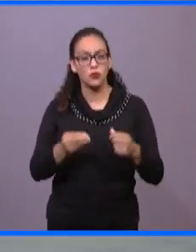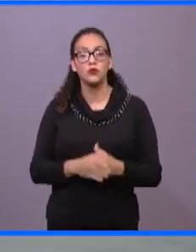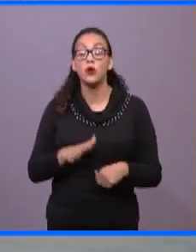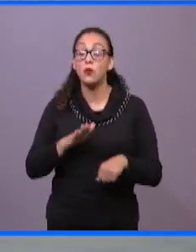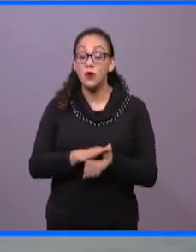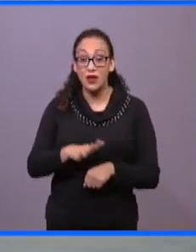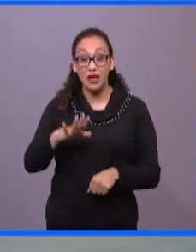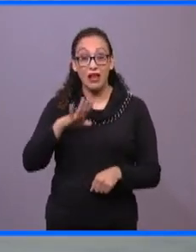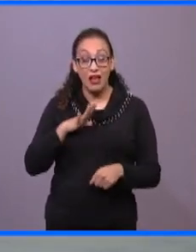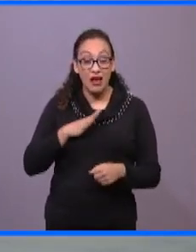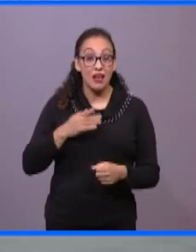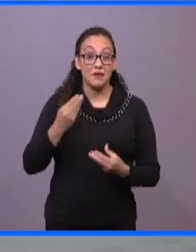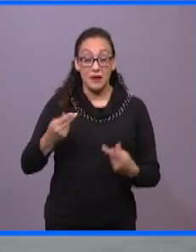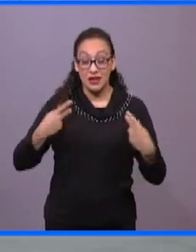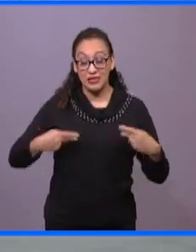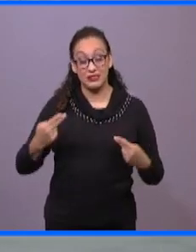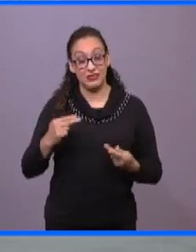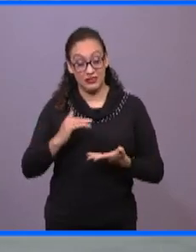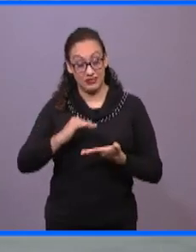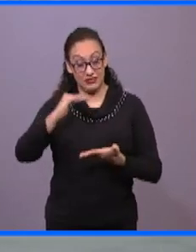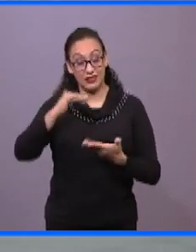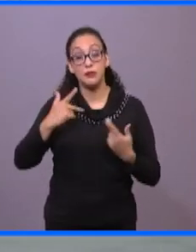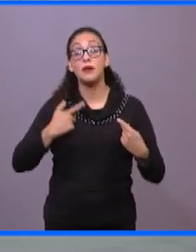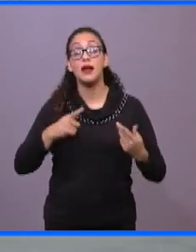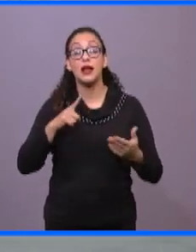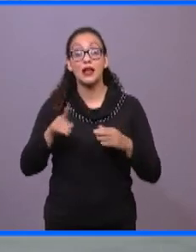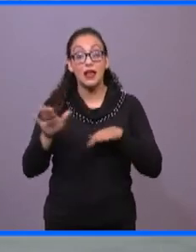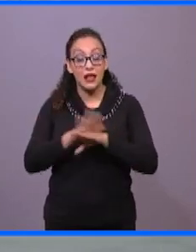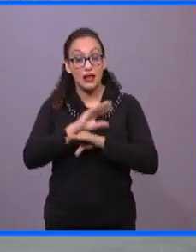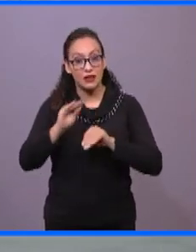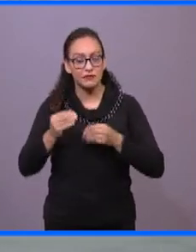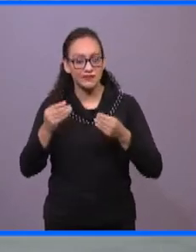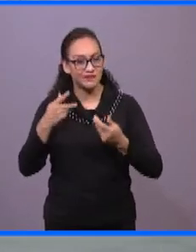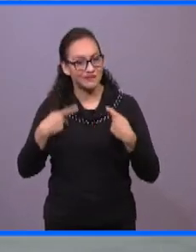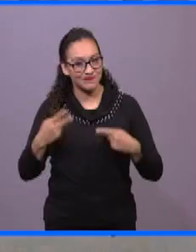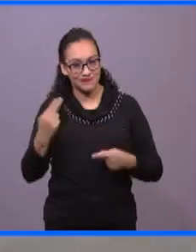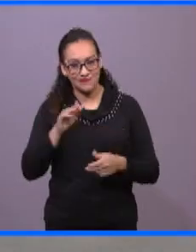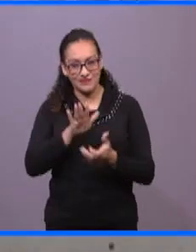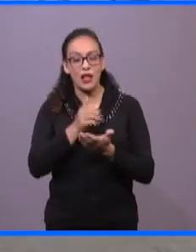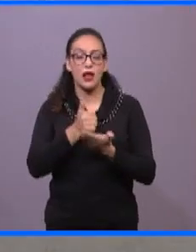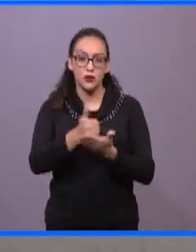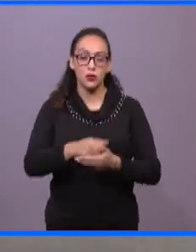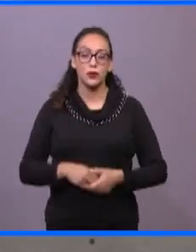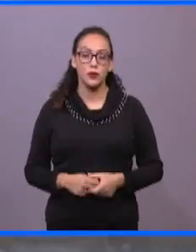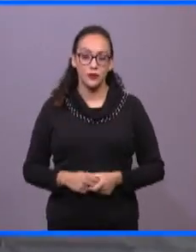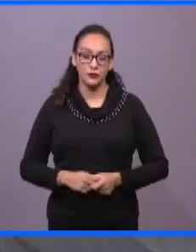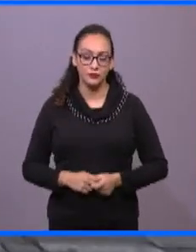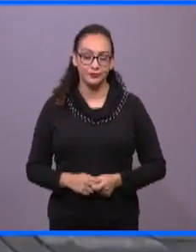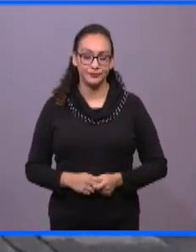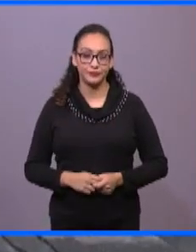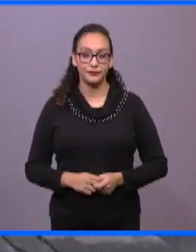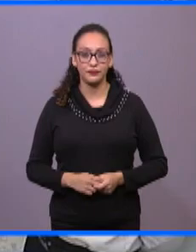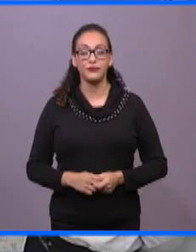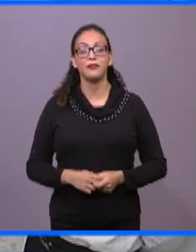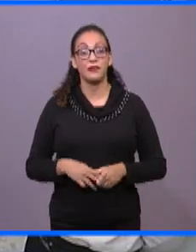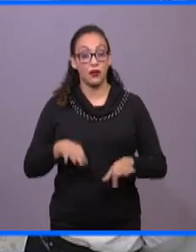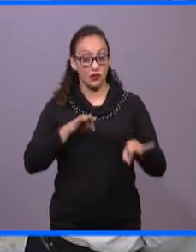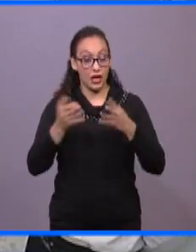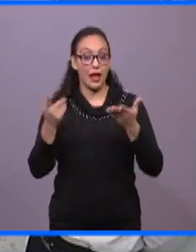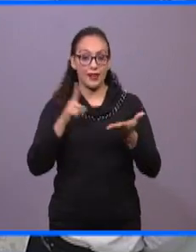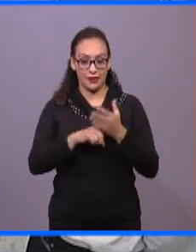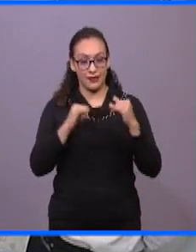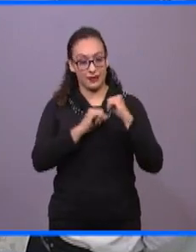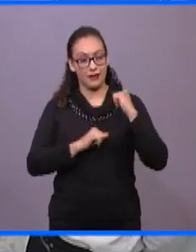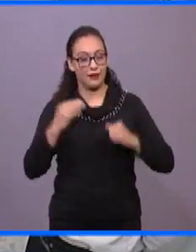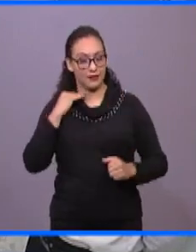creciente demanda de servicios de personas en situación de movilidad. Los servicios de la Defensoría Pública